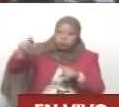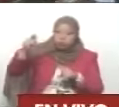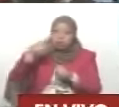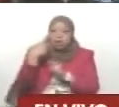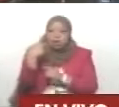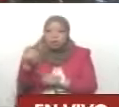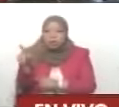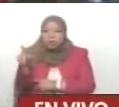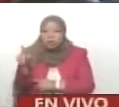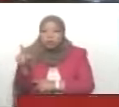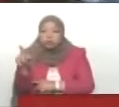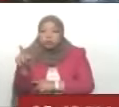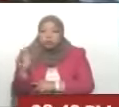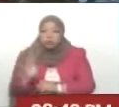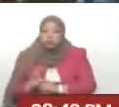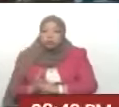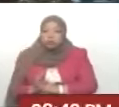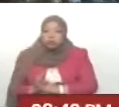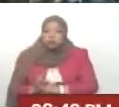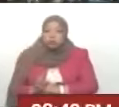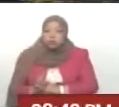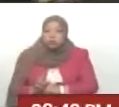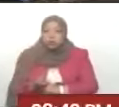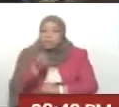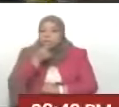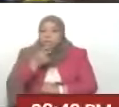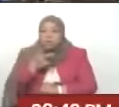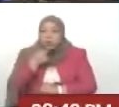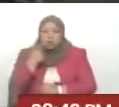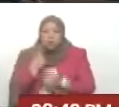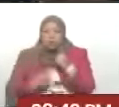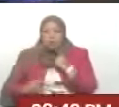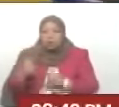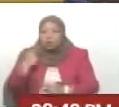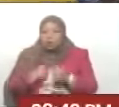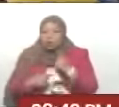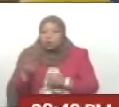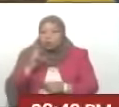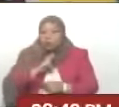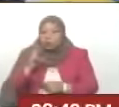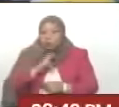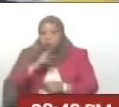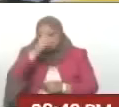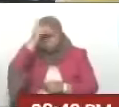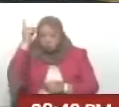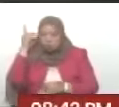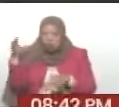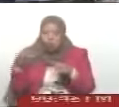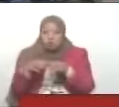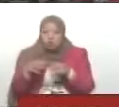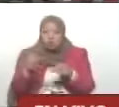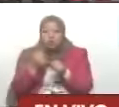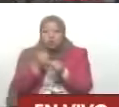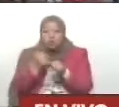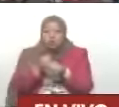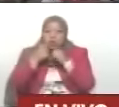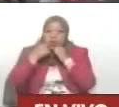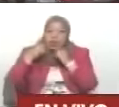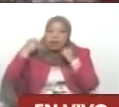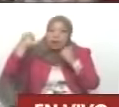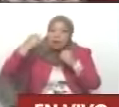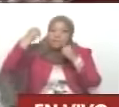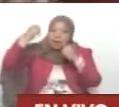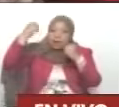San Agustín, una marcha colorida, bella, bella de verdad. Para allá fue Diosdado y todo el equipo de campaña. Entonces,